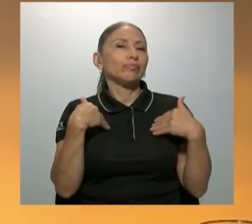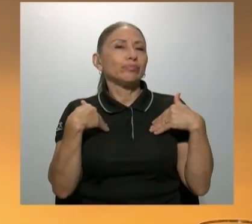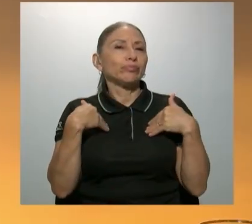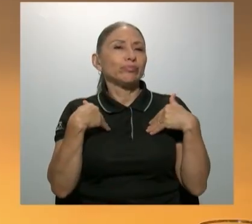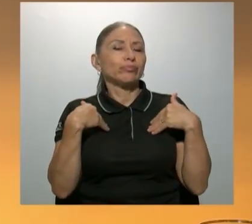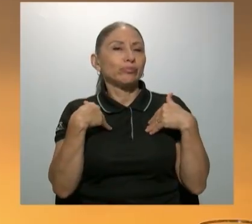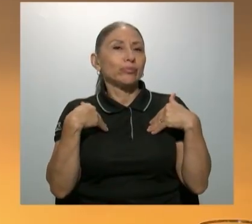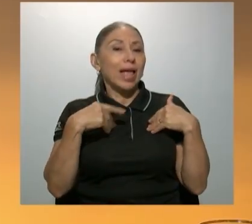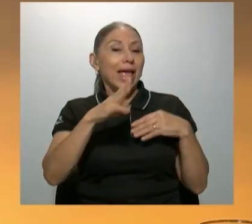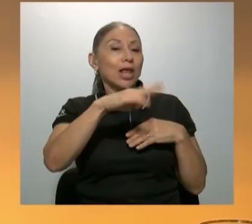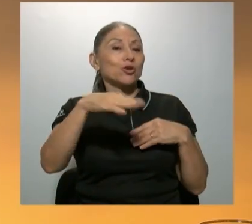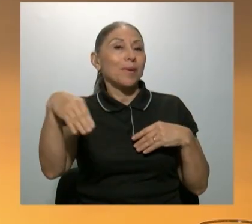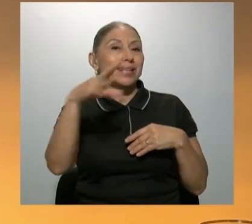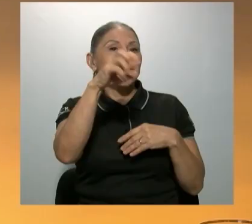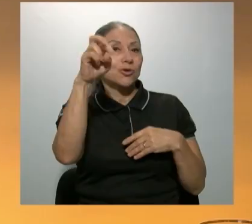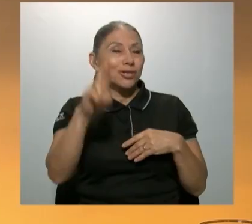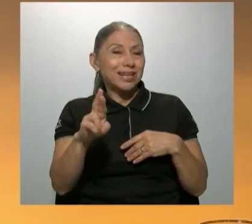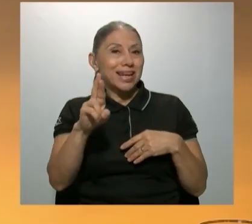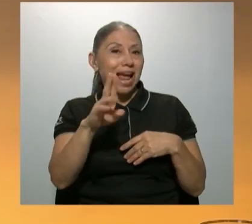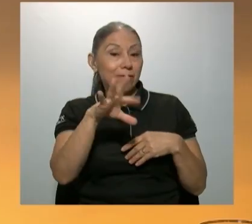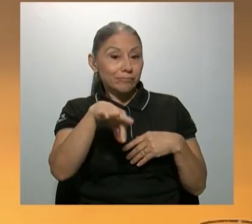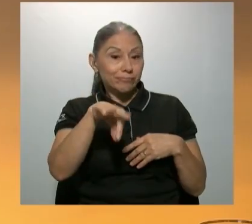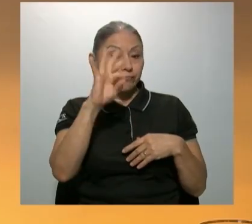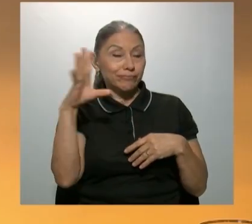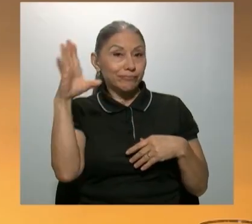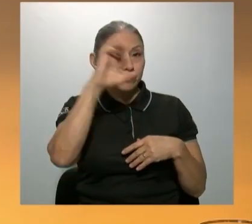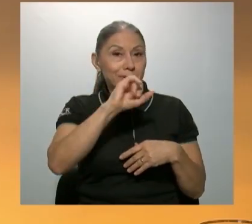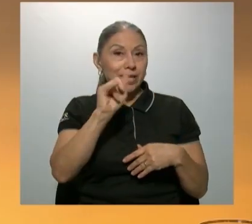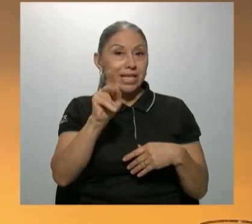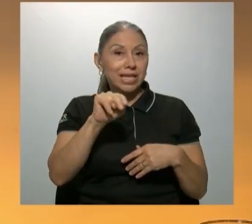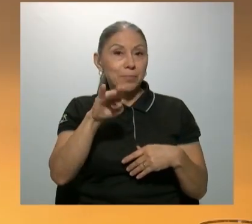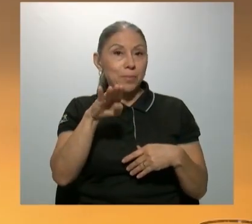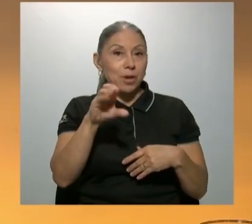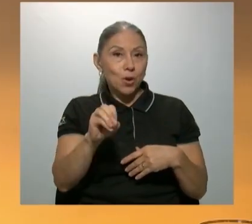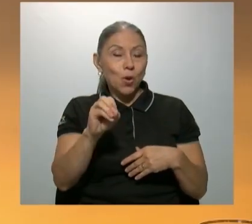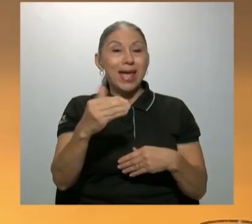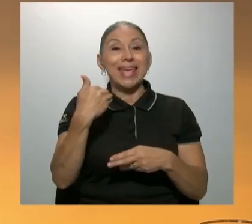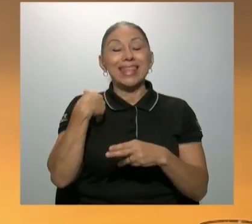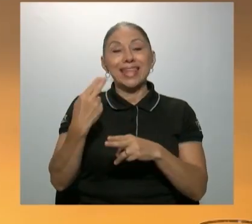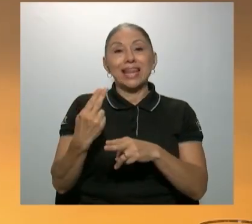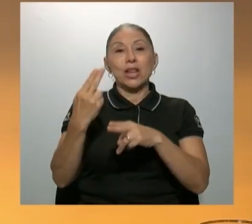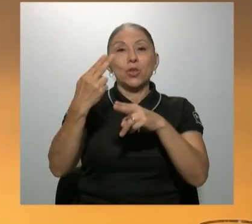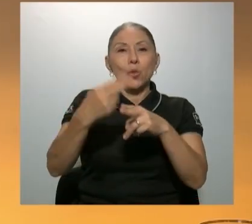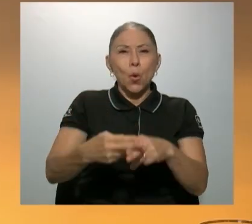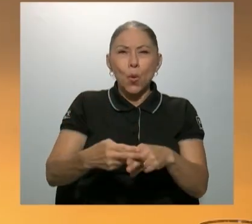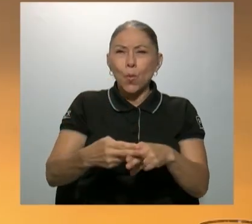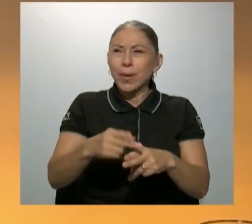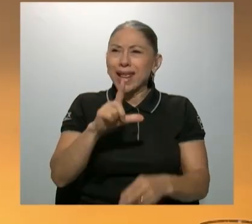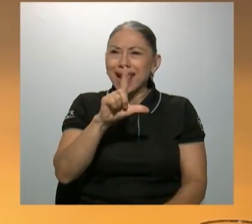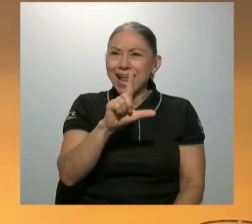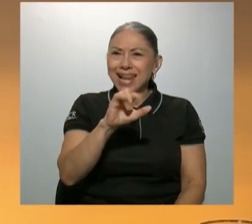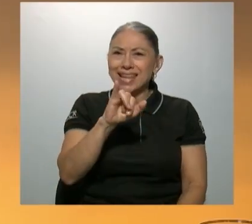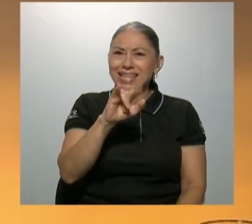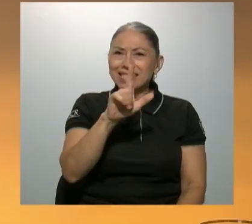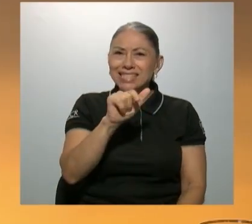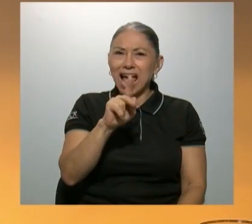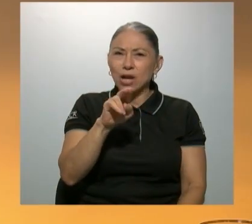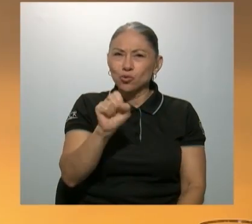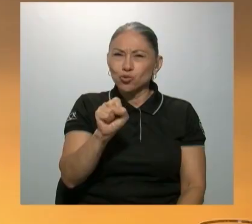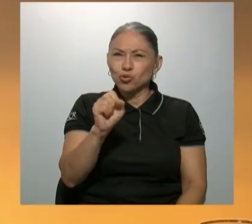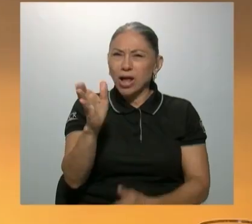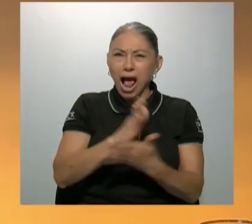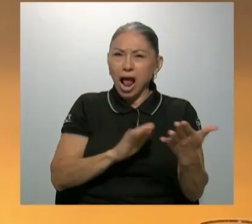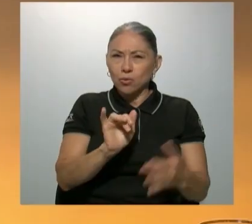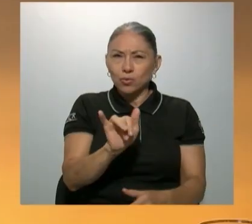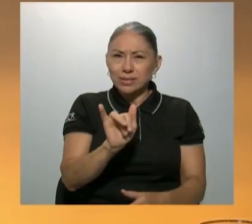descubierto por el INVIO, que lleva el nombre de lisanos alguna cosa, de manera que